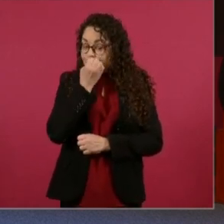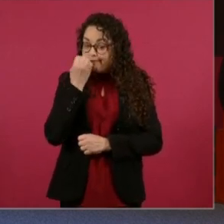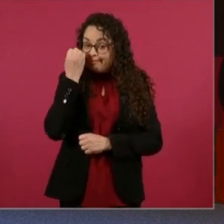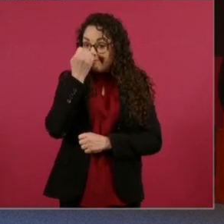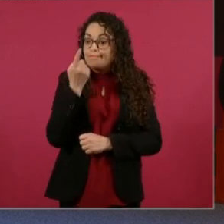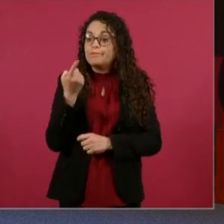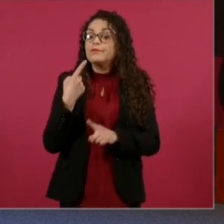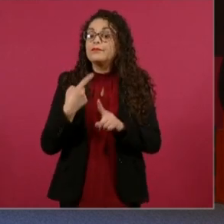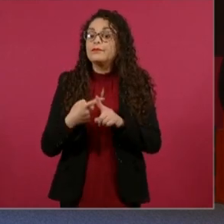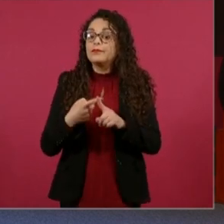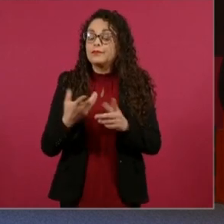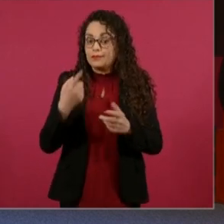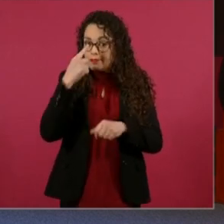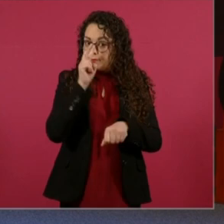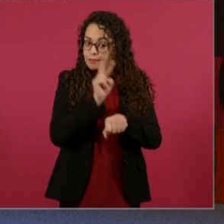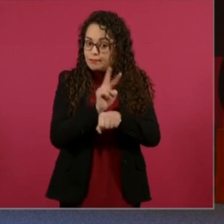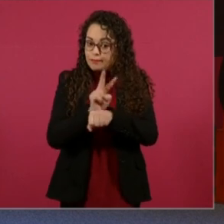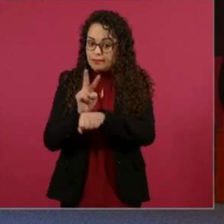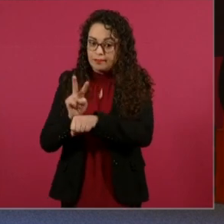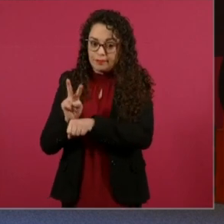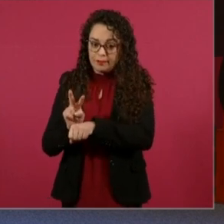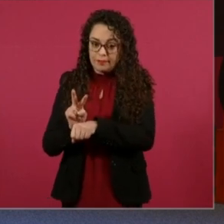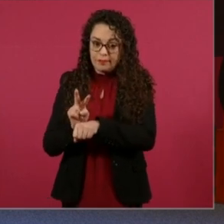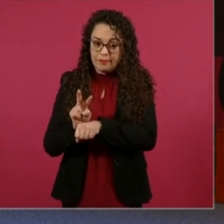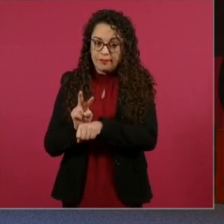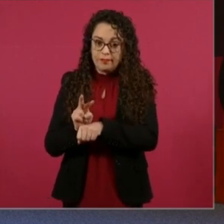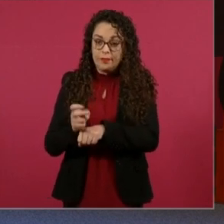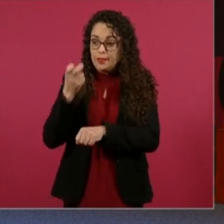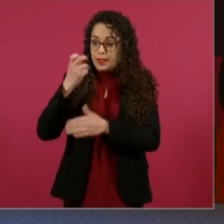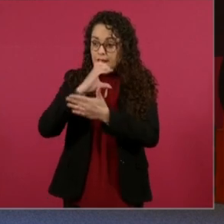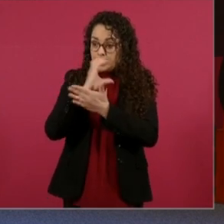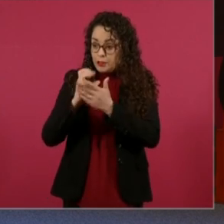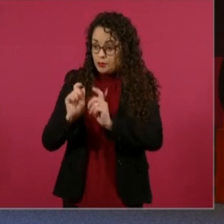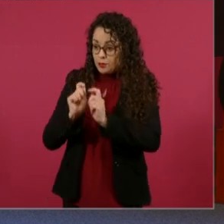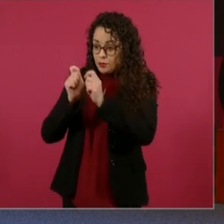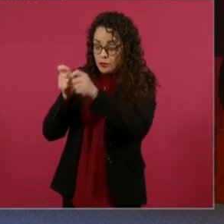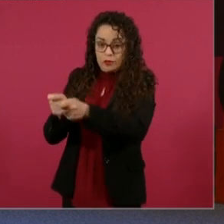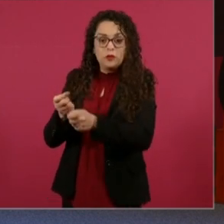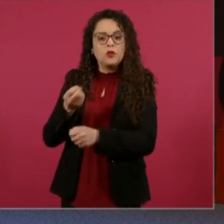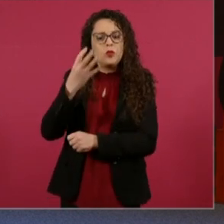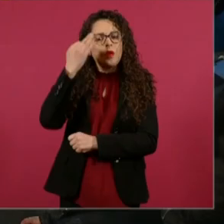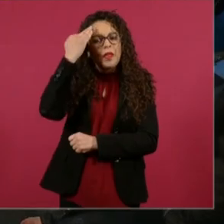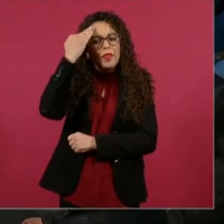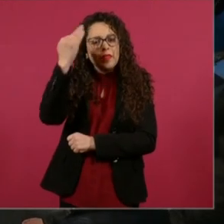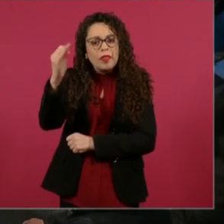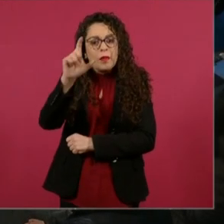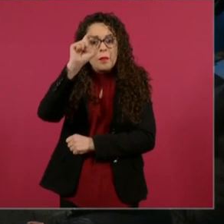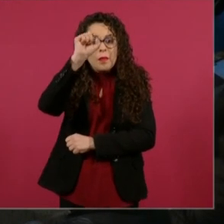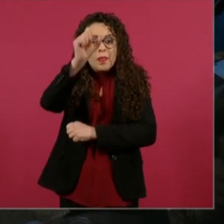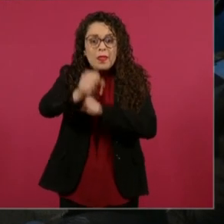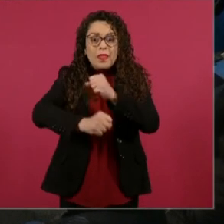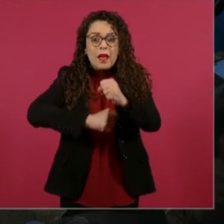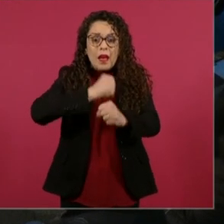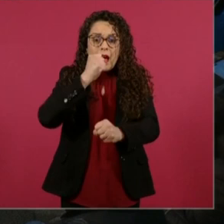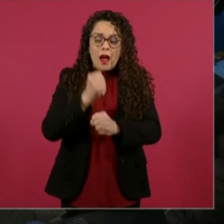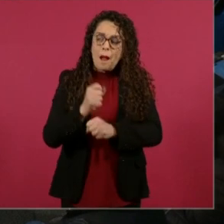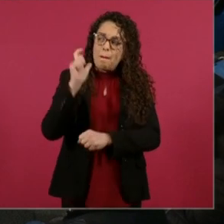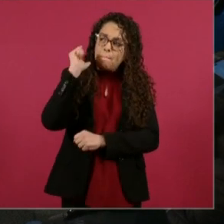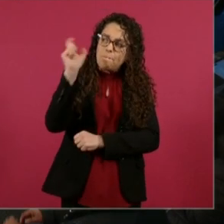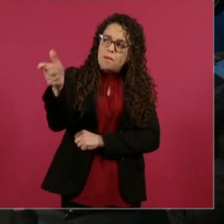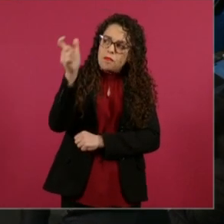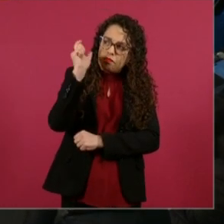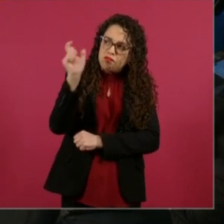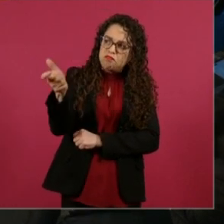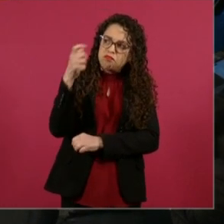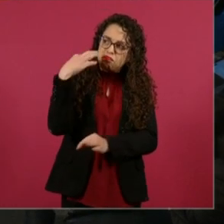Pero esto, estamos hablando de un contrato por 20 años que vas a estar pagando 800